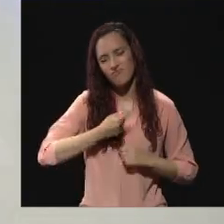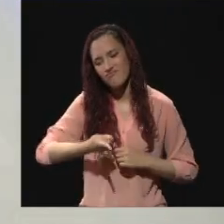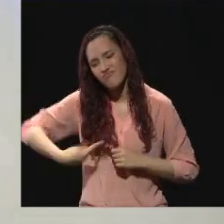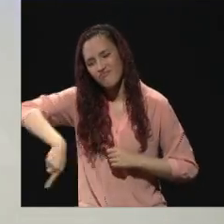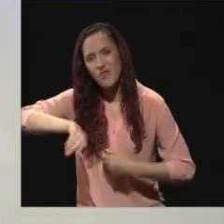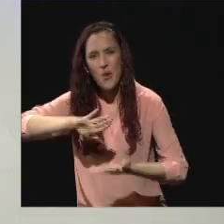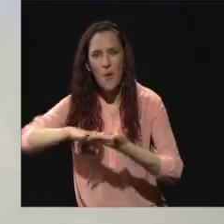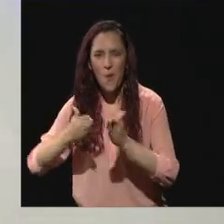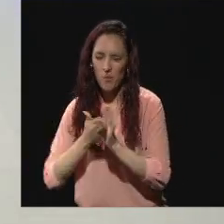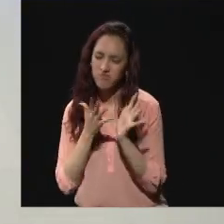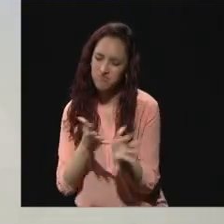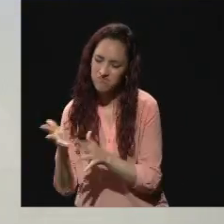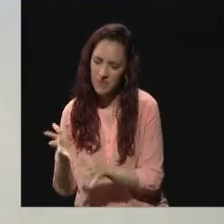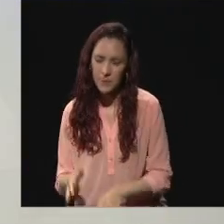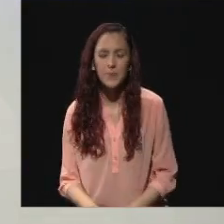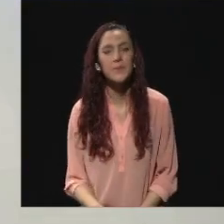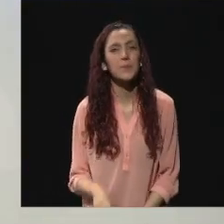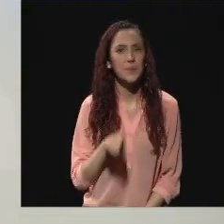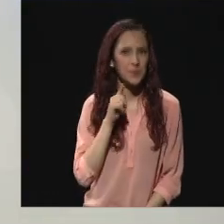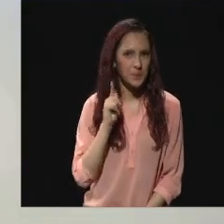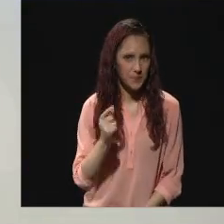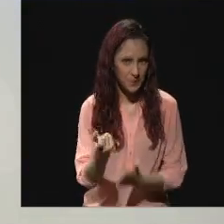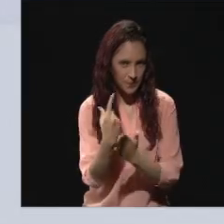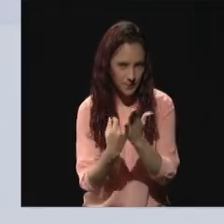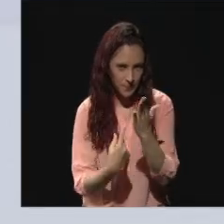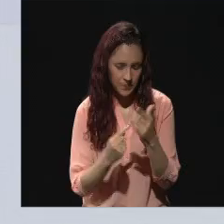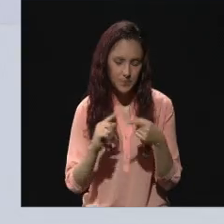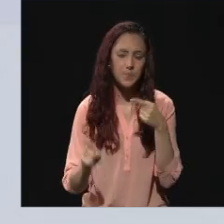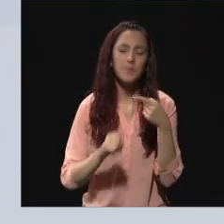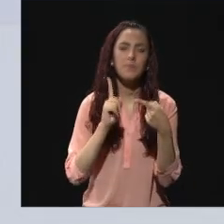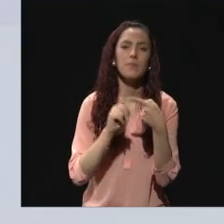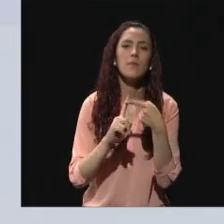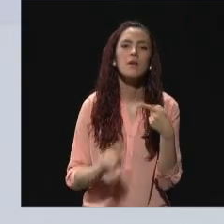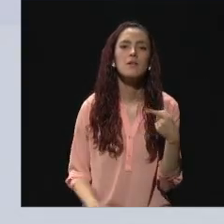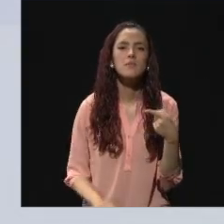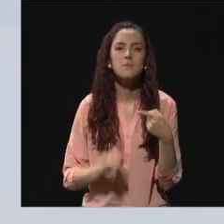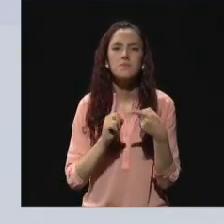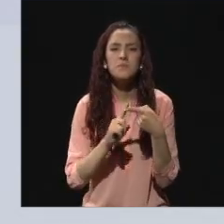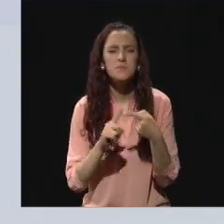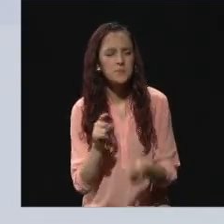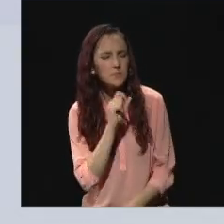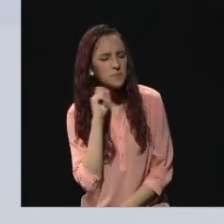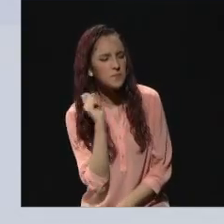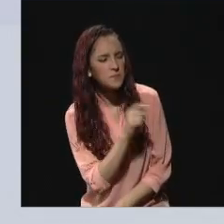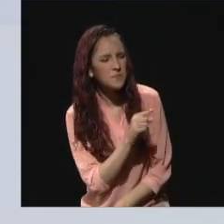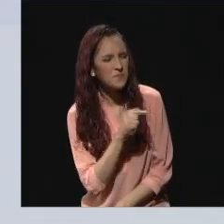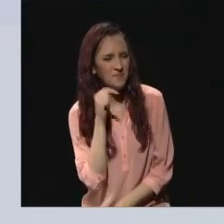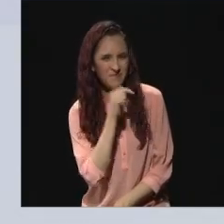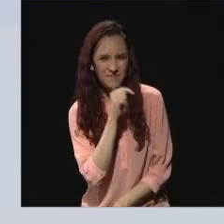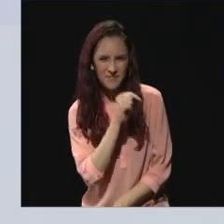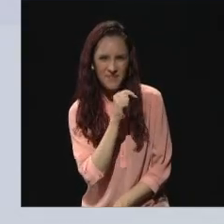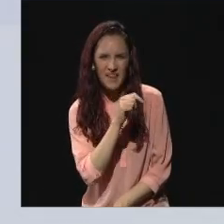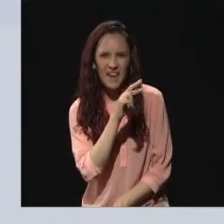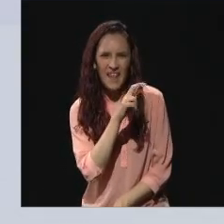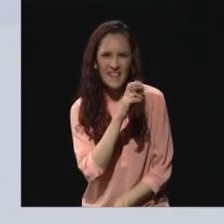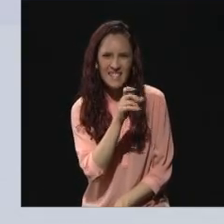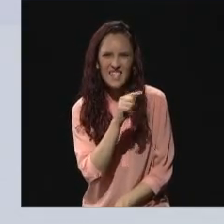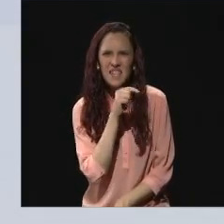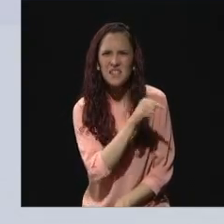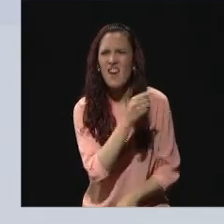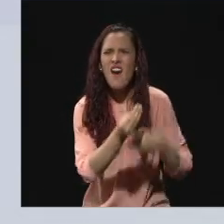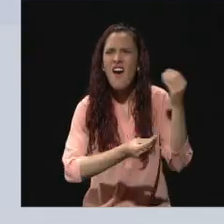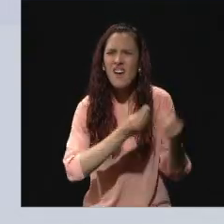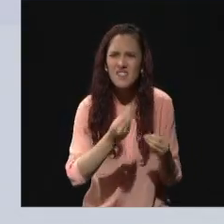inicial vamos ahora sí con las preguntas de lleno primera pregunta que está haciendo la crc por el control